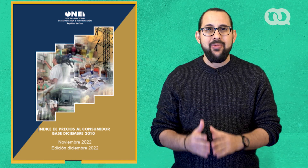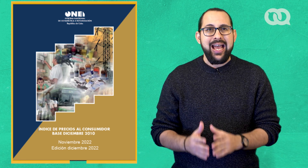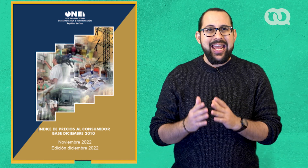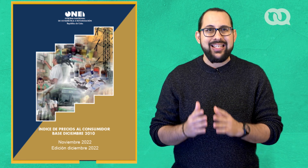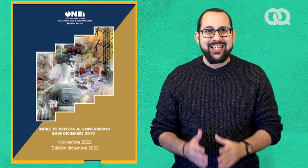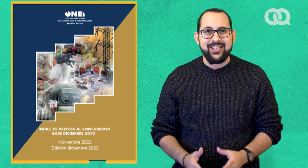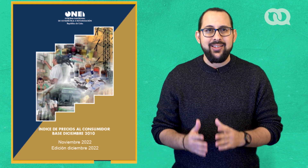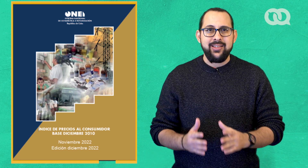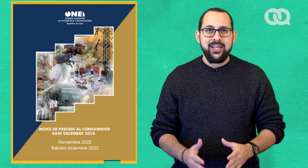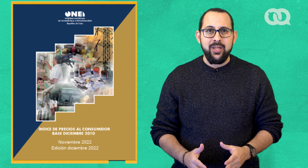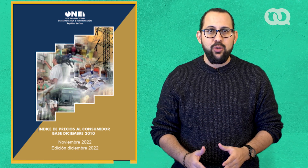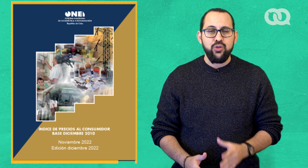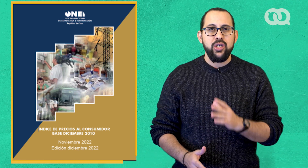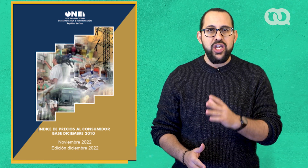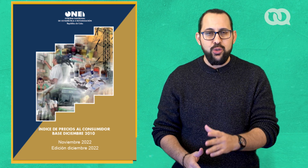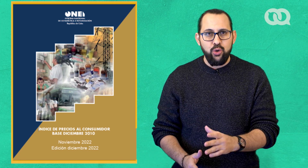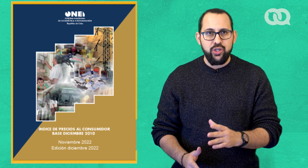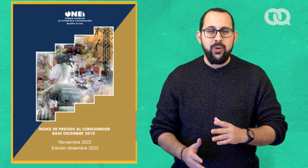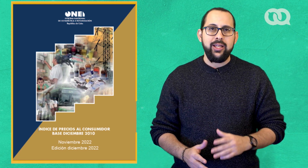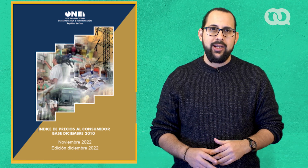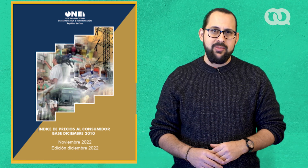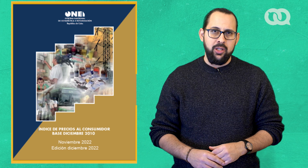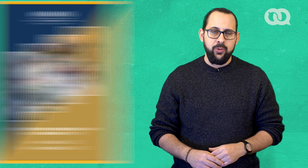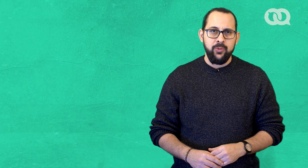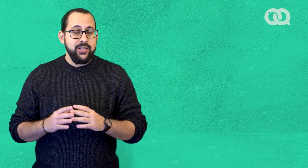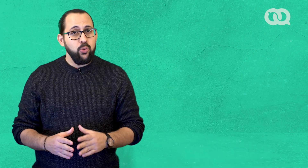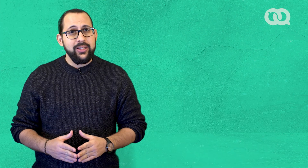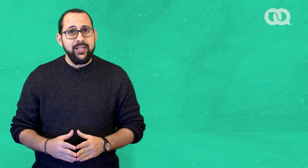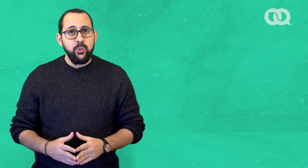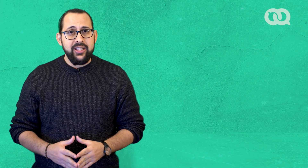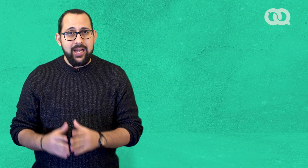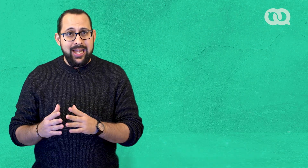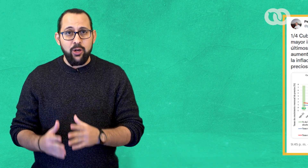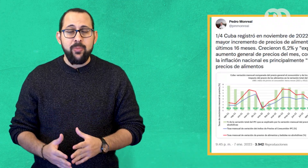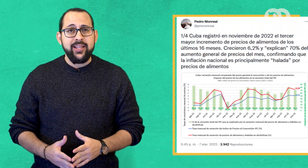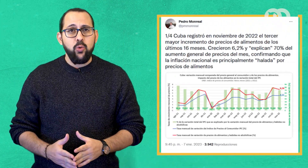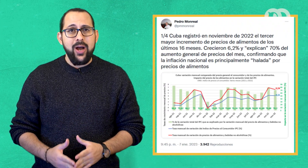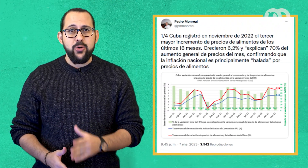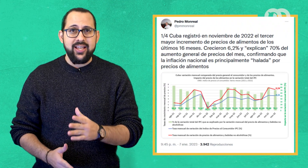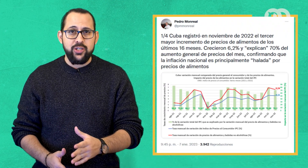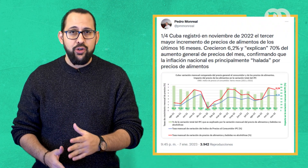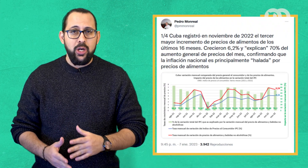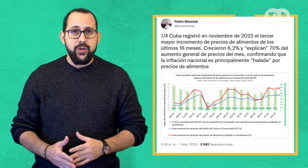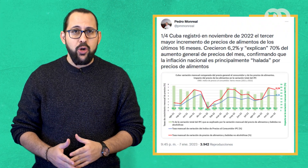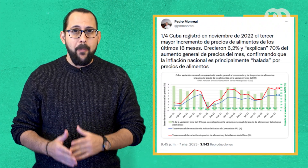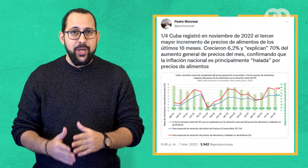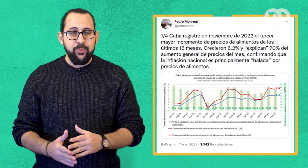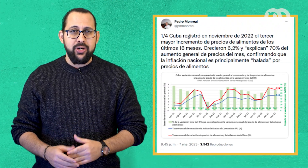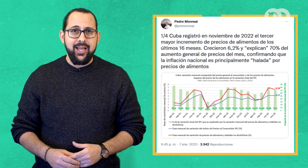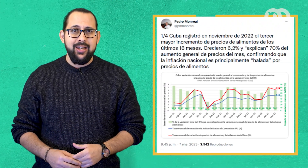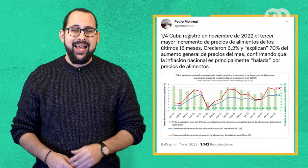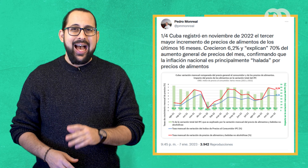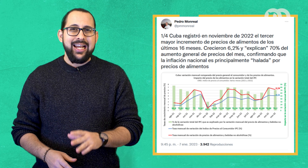por una severa escasez de alimentos y su consecuente encarecimiento. En su cuenta de Twitter, el economista cubano y asesor de la UNESCO,